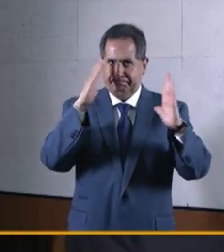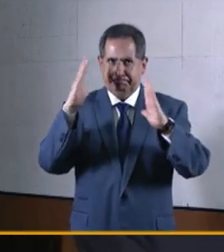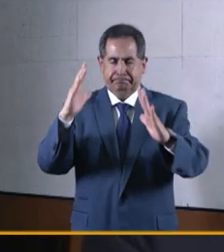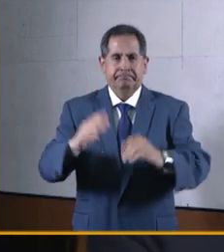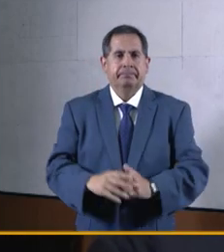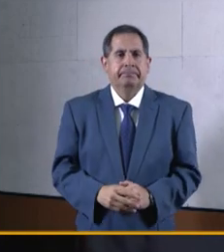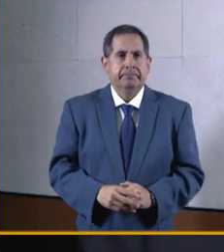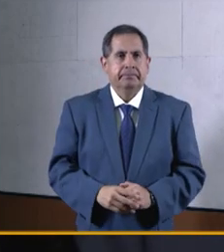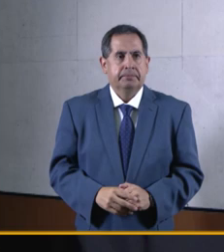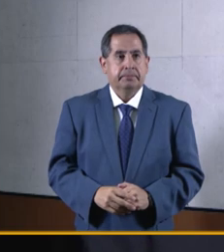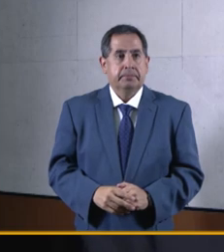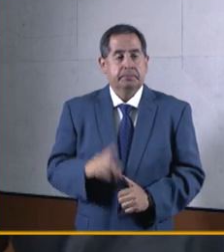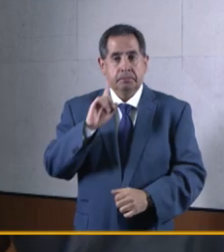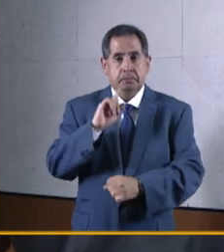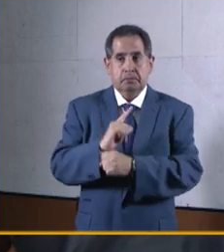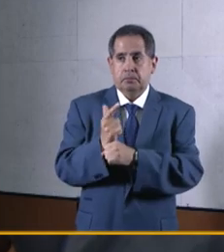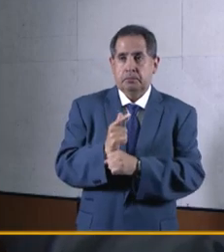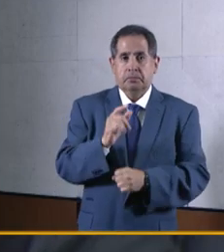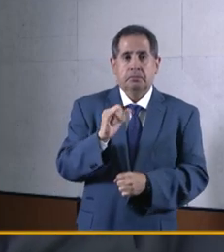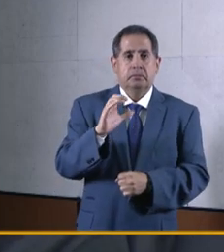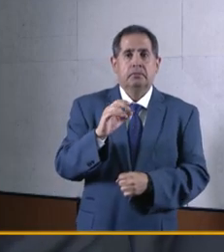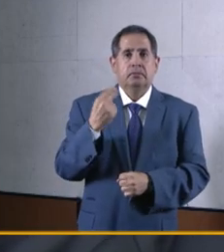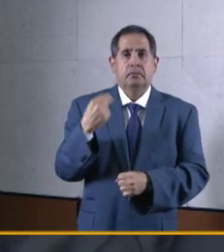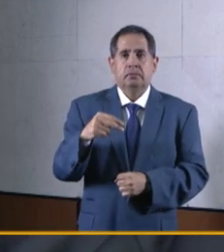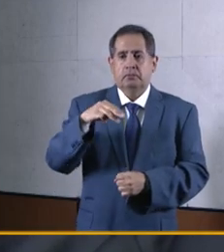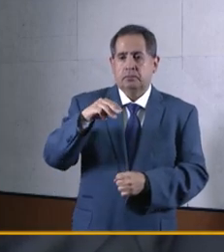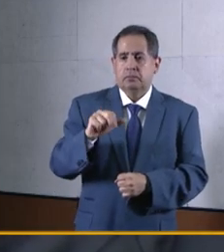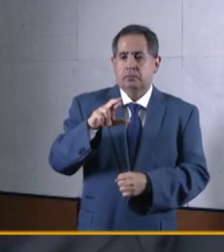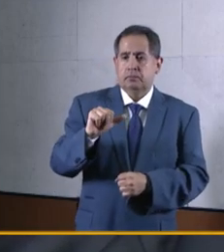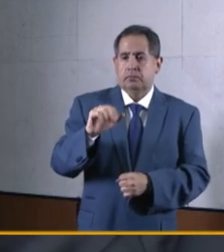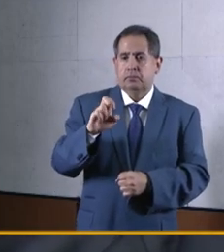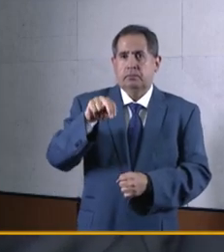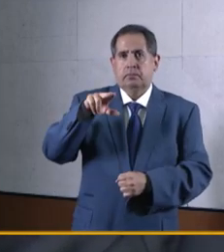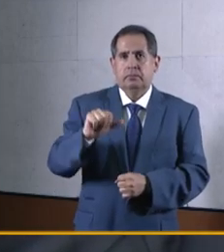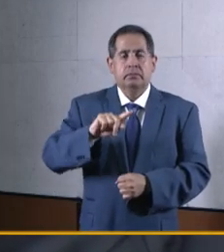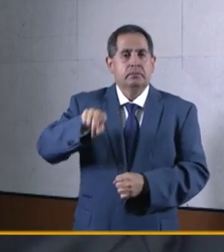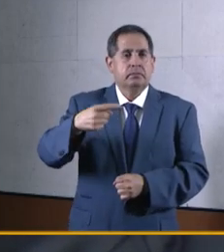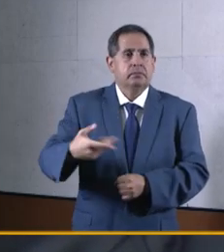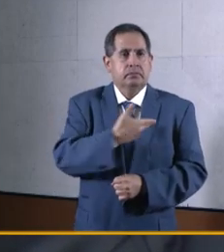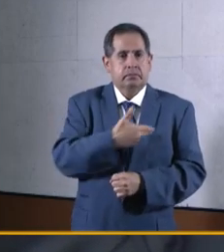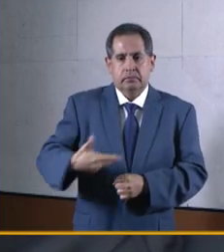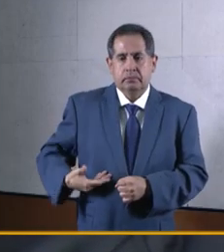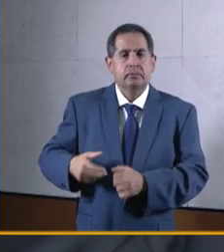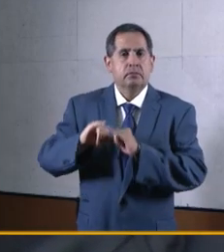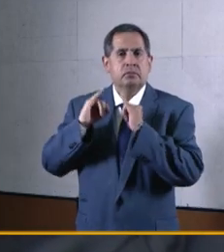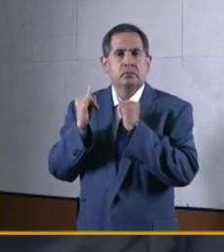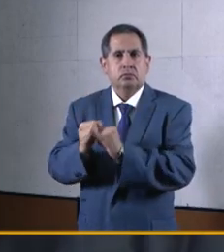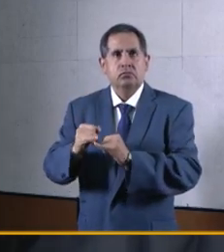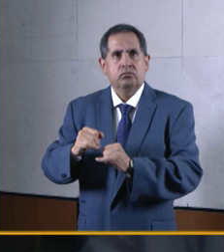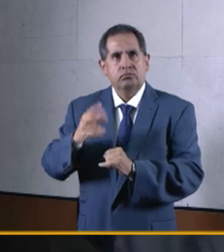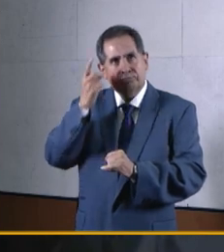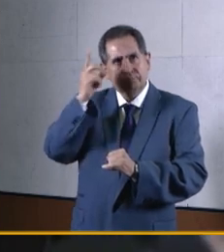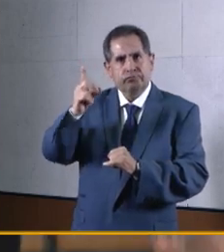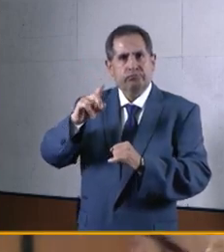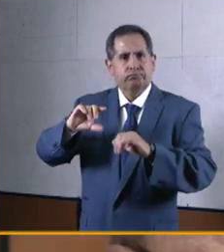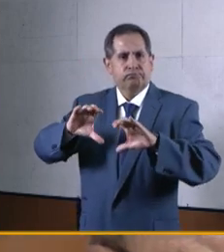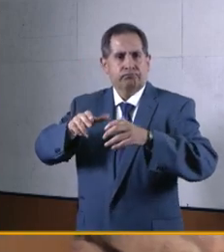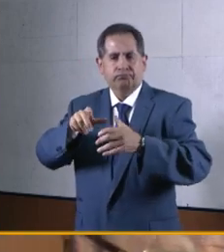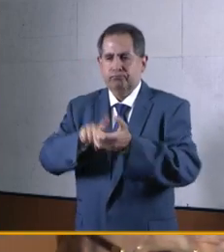la licenciada maría elena vázquez nava presidenta en turno de la junta de patronos